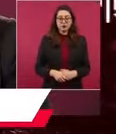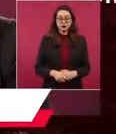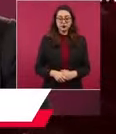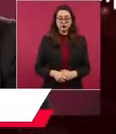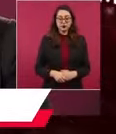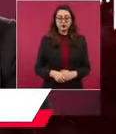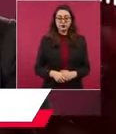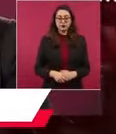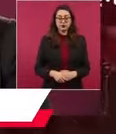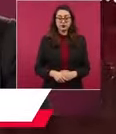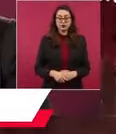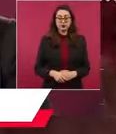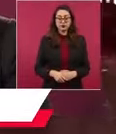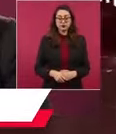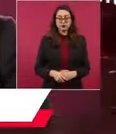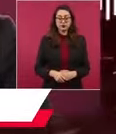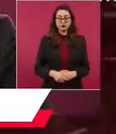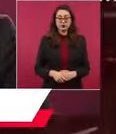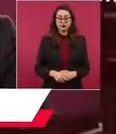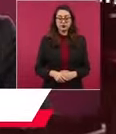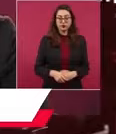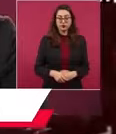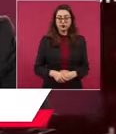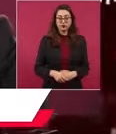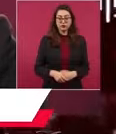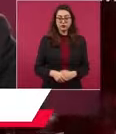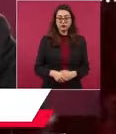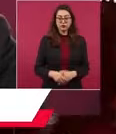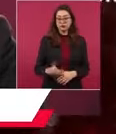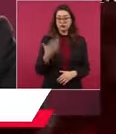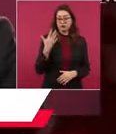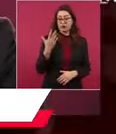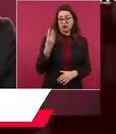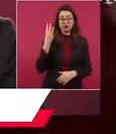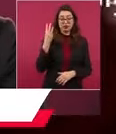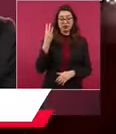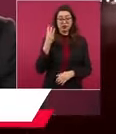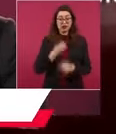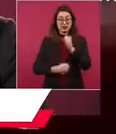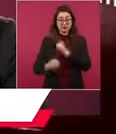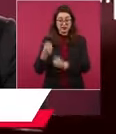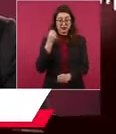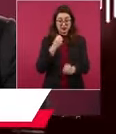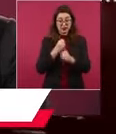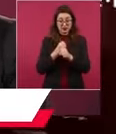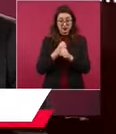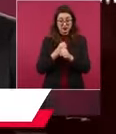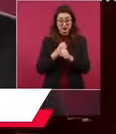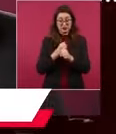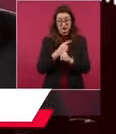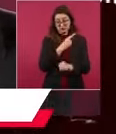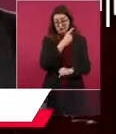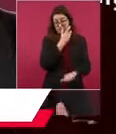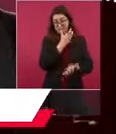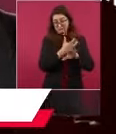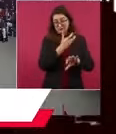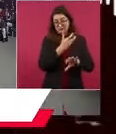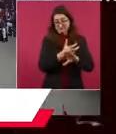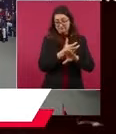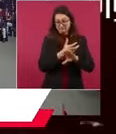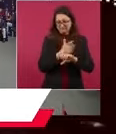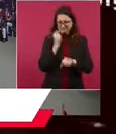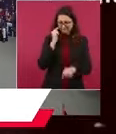lo que busca nuestra nación, dialogar para que se resuelva el tema. En el caso de los sandinistas, dijo López